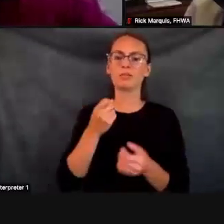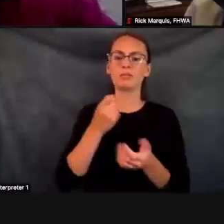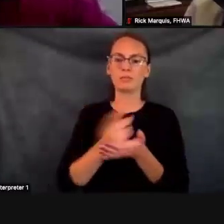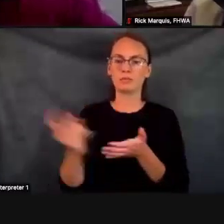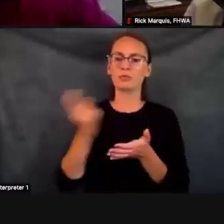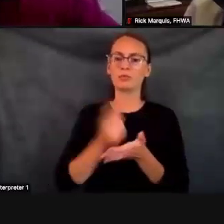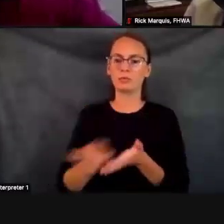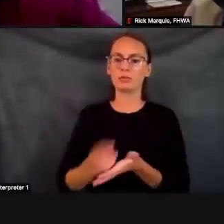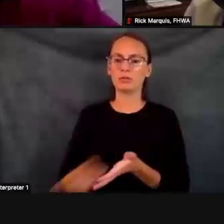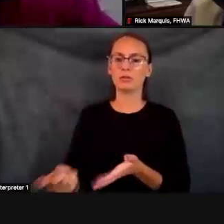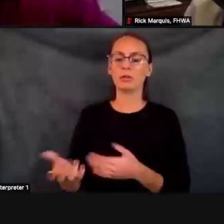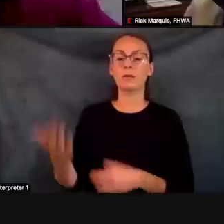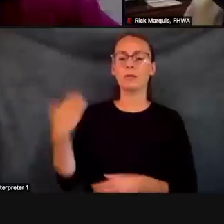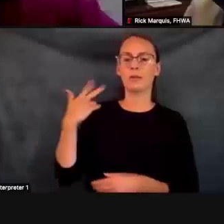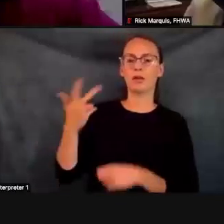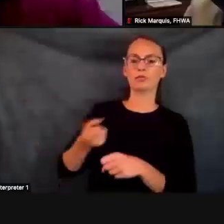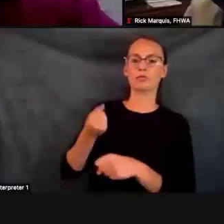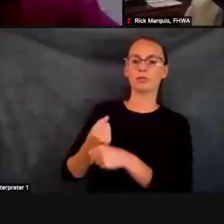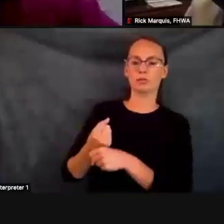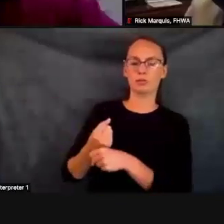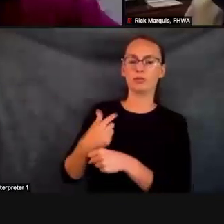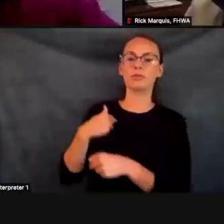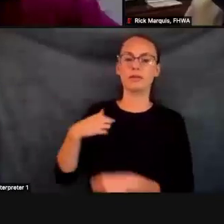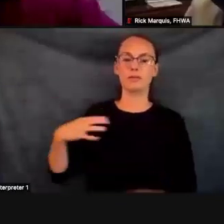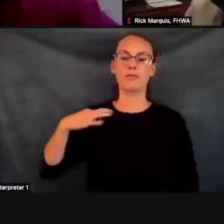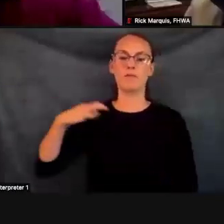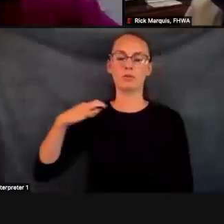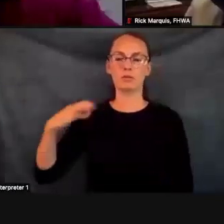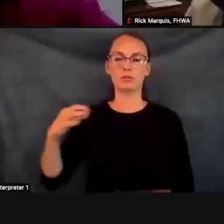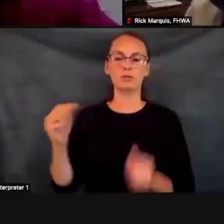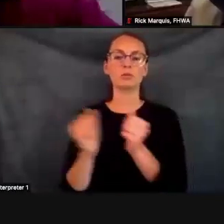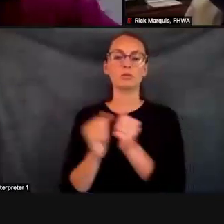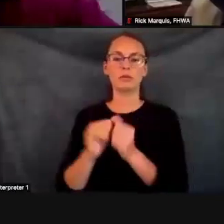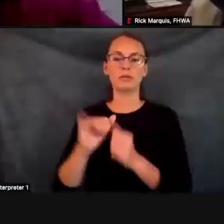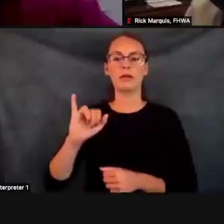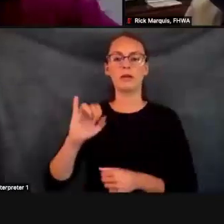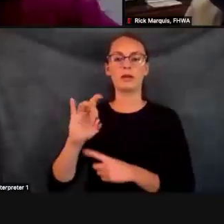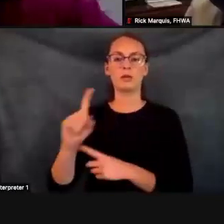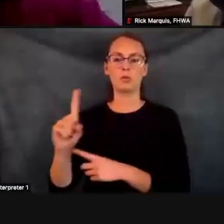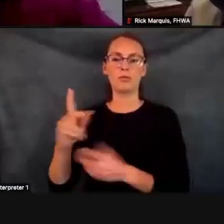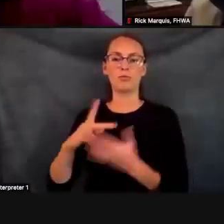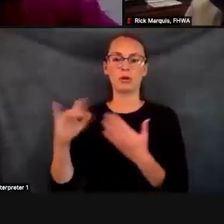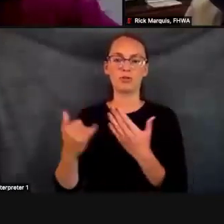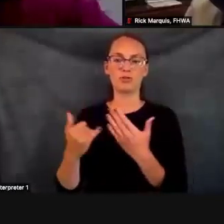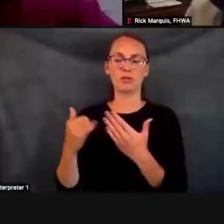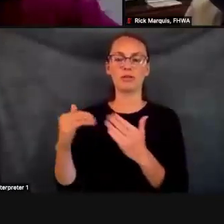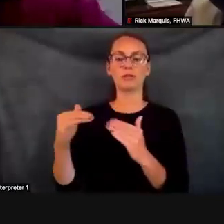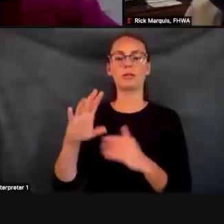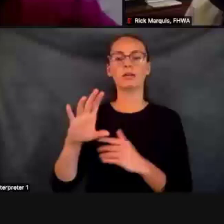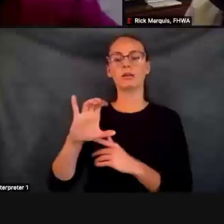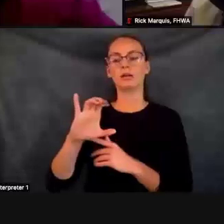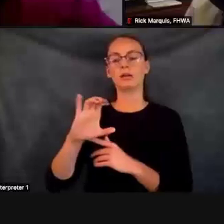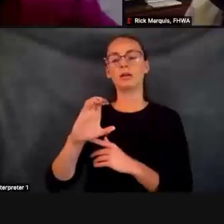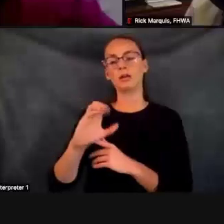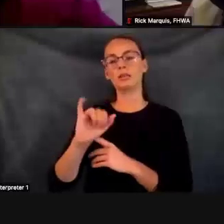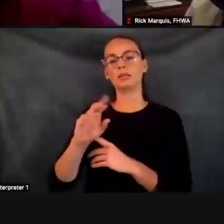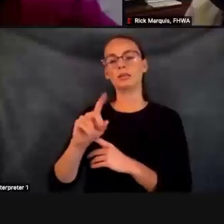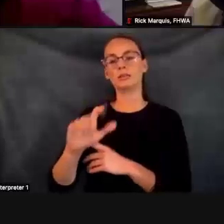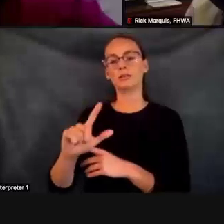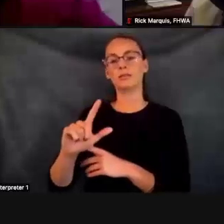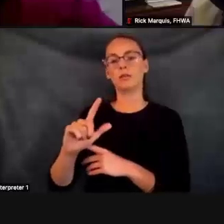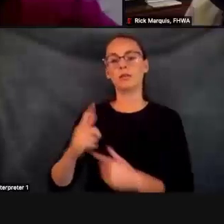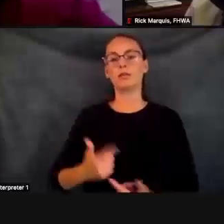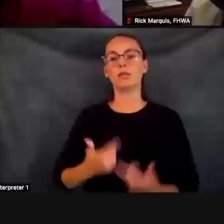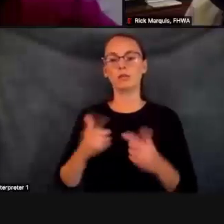la semana. Últimamente he sido un voluntario con el proyecto I-81. Los esfuerzos